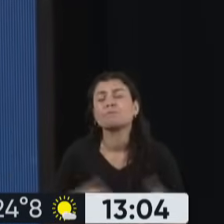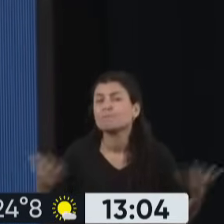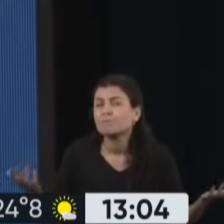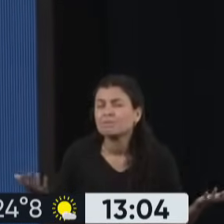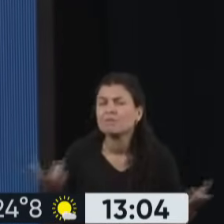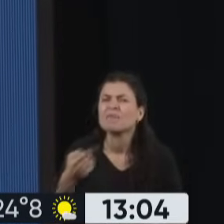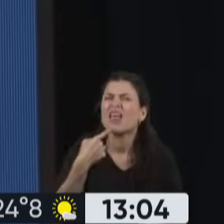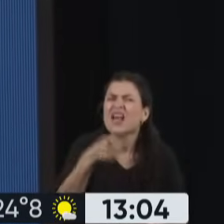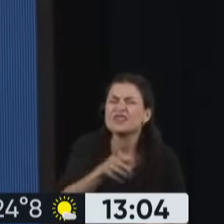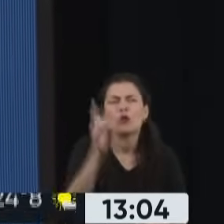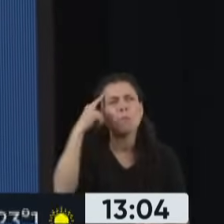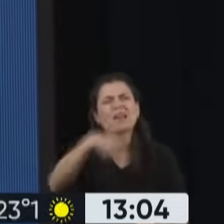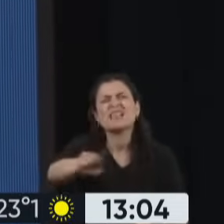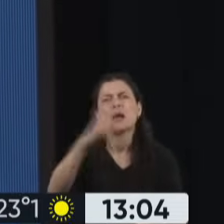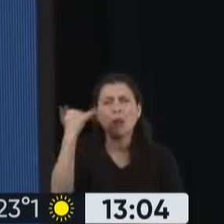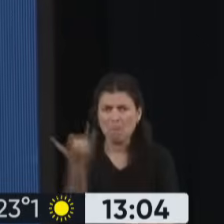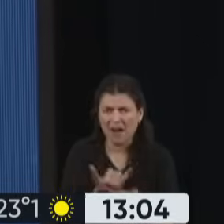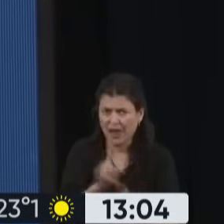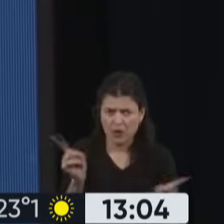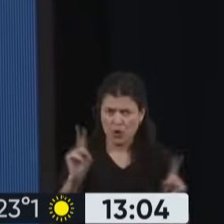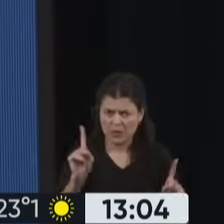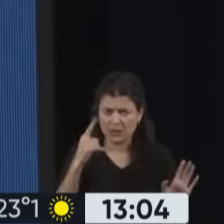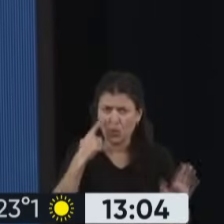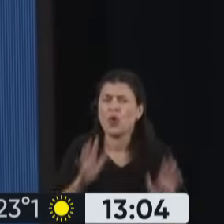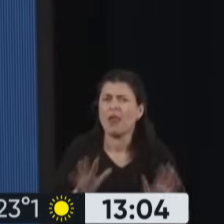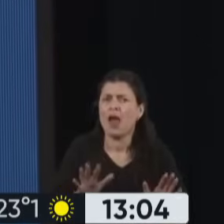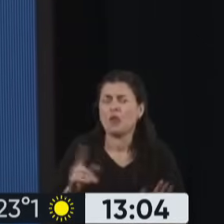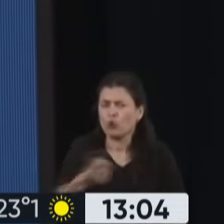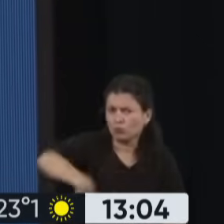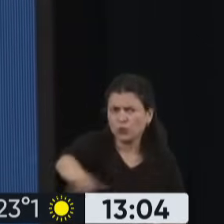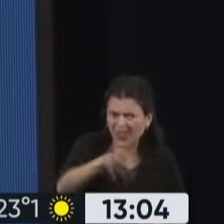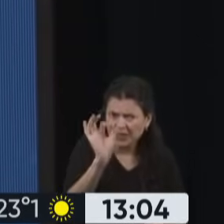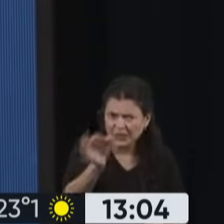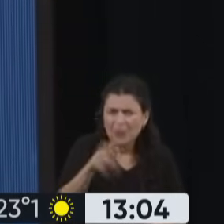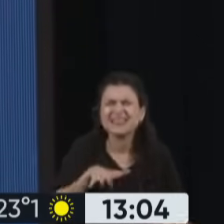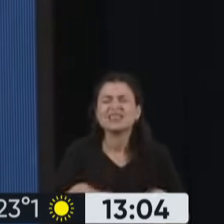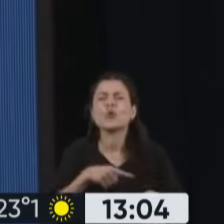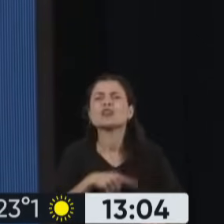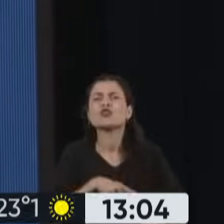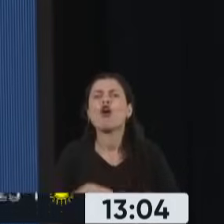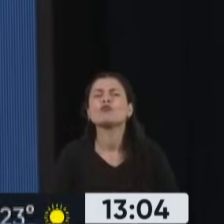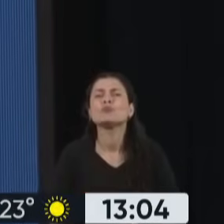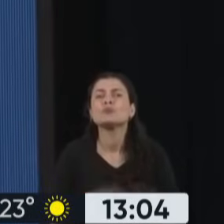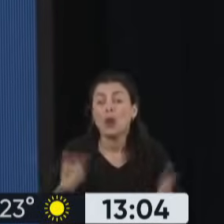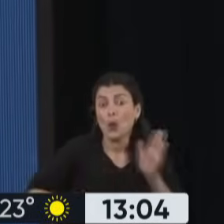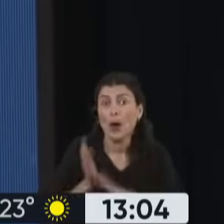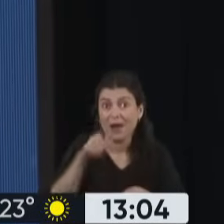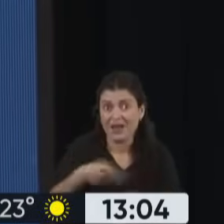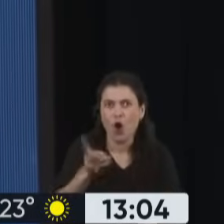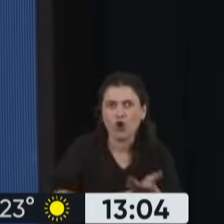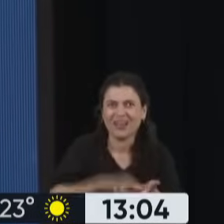Esto no es un tema menor. Ustedes saben que estamos en año electoral.